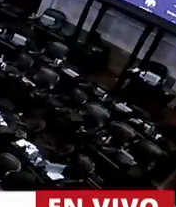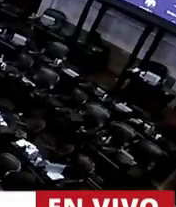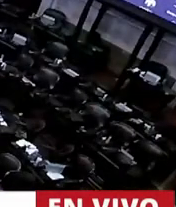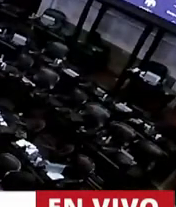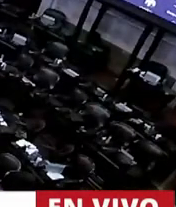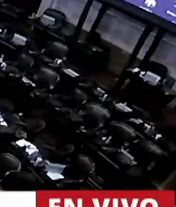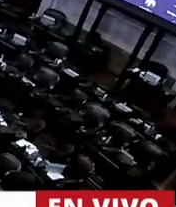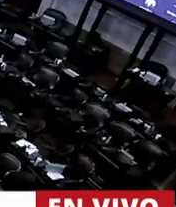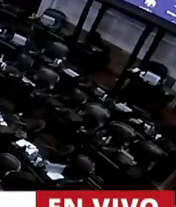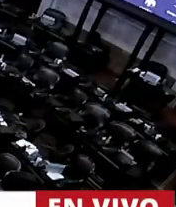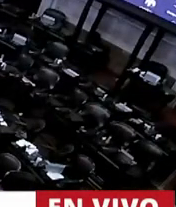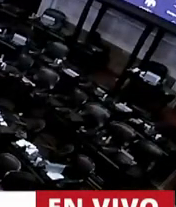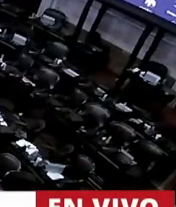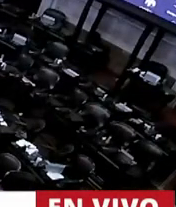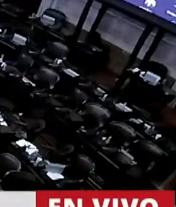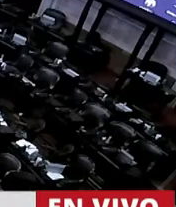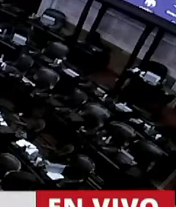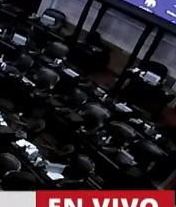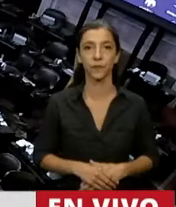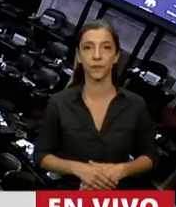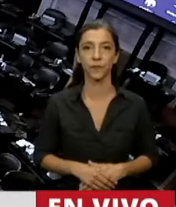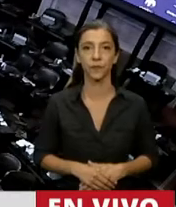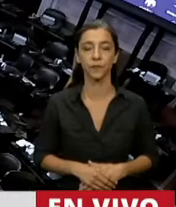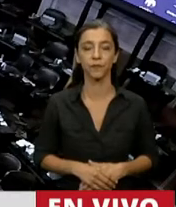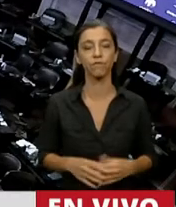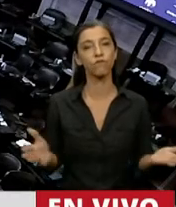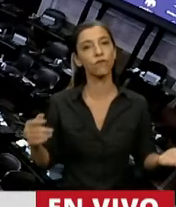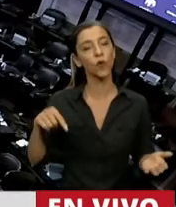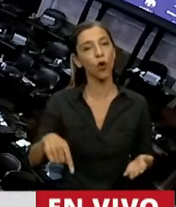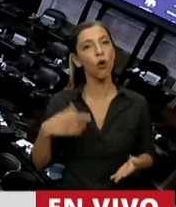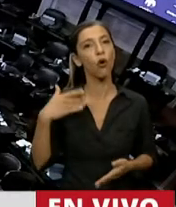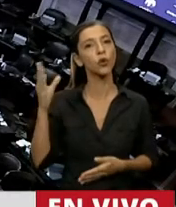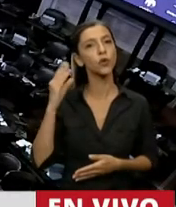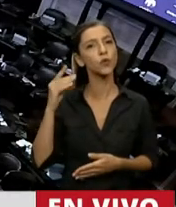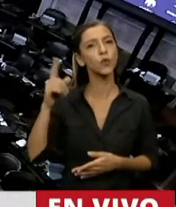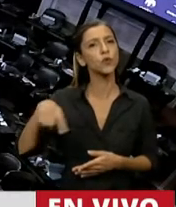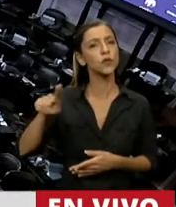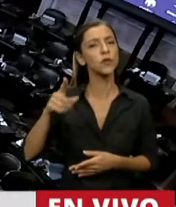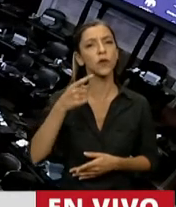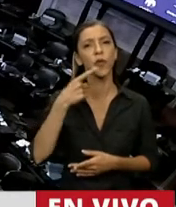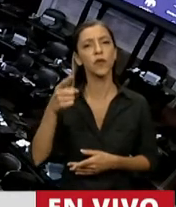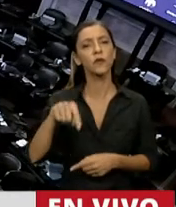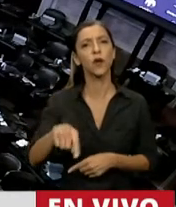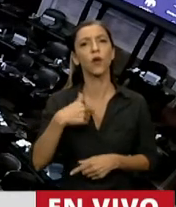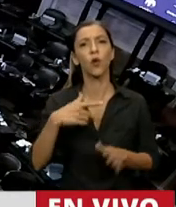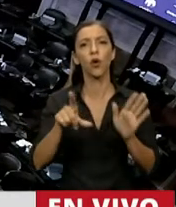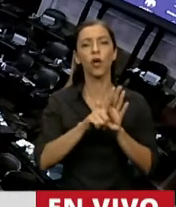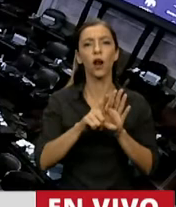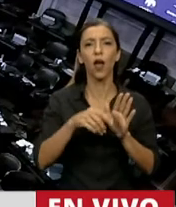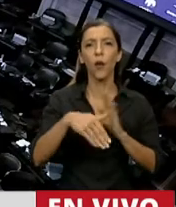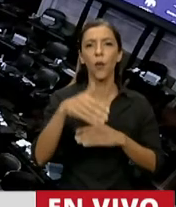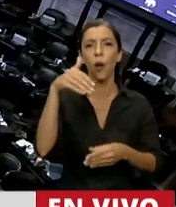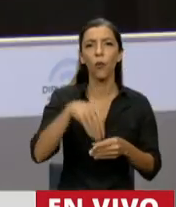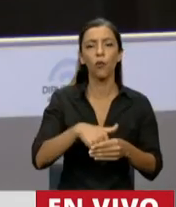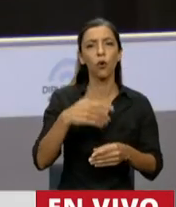que acá se estaba votando una ley sin que existiese un convenio previo